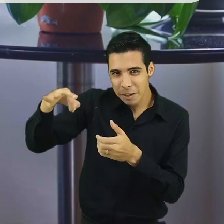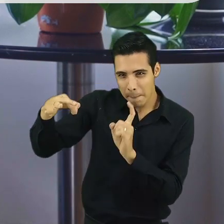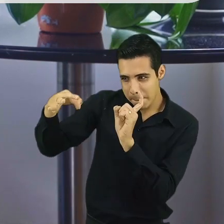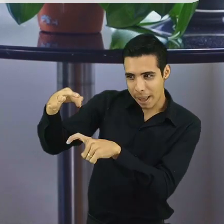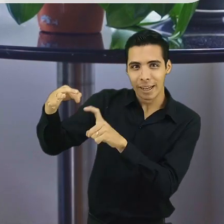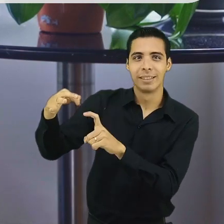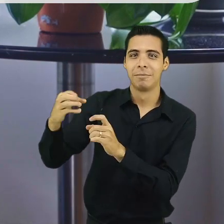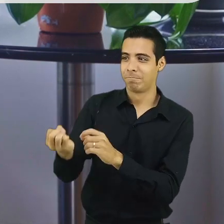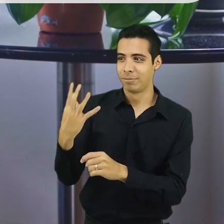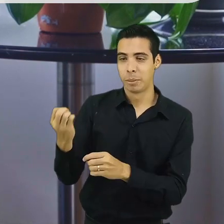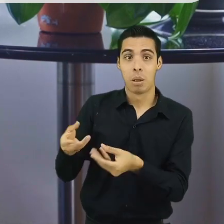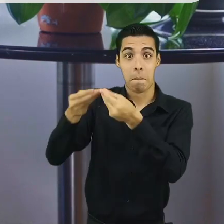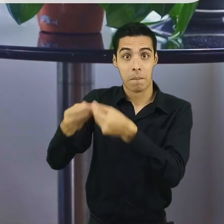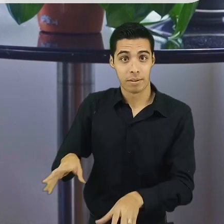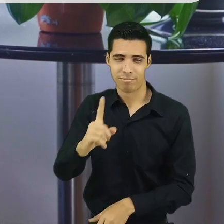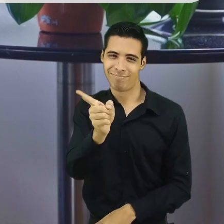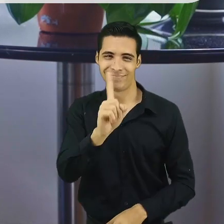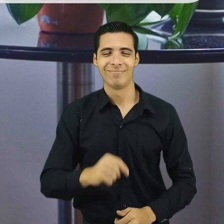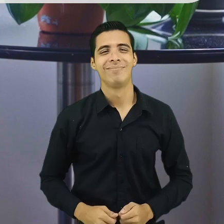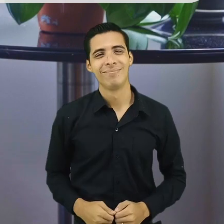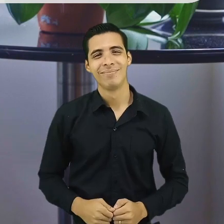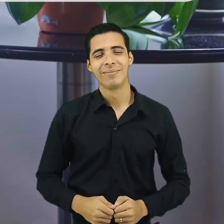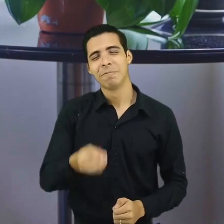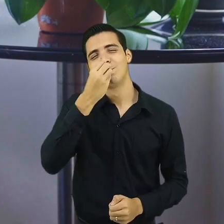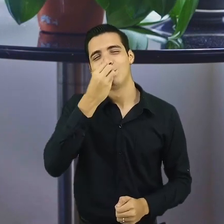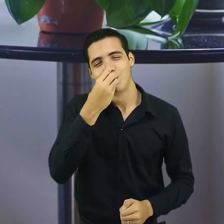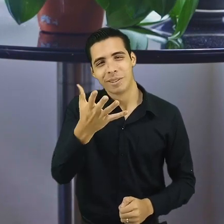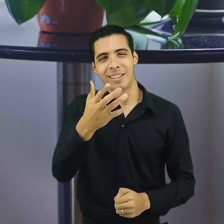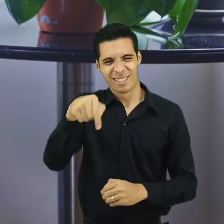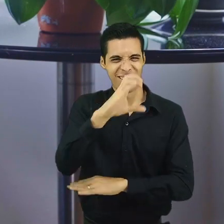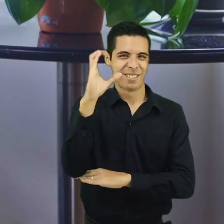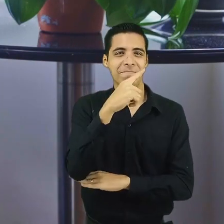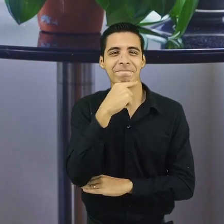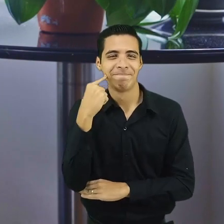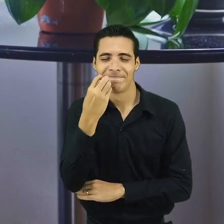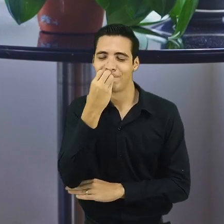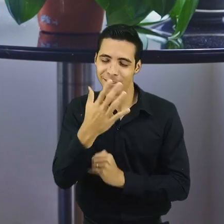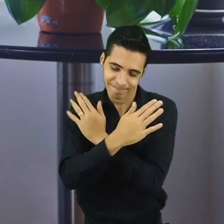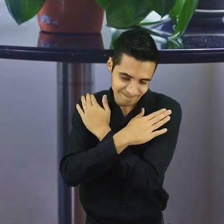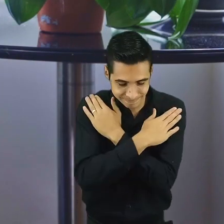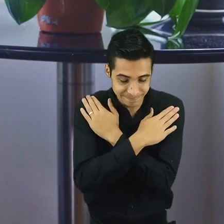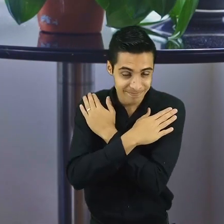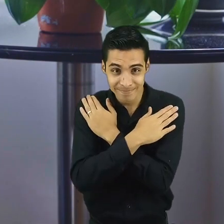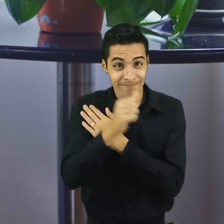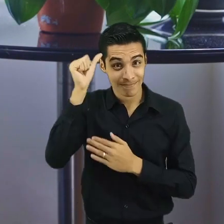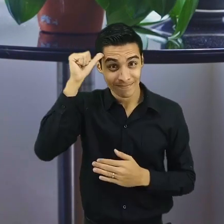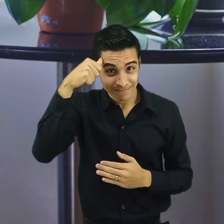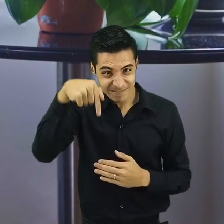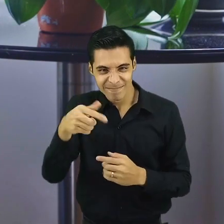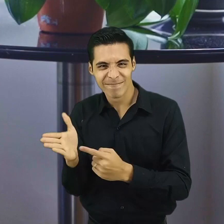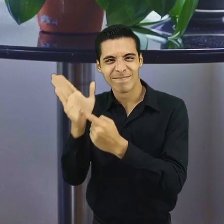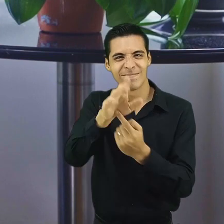por supuesto activar la campanita de notificaciones para no perderte de ningún vídeo. Se despide de Colombia Karen Suárez, les envío un beso, un abrazo